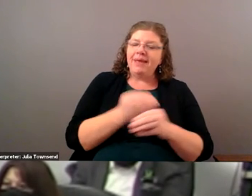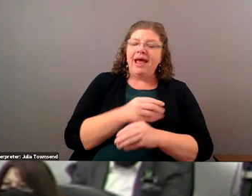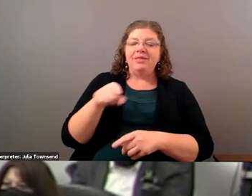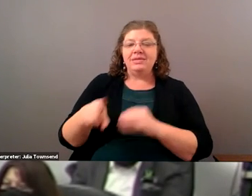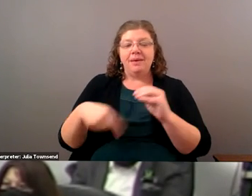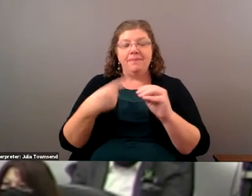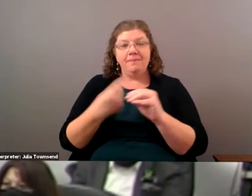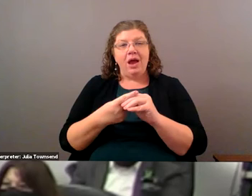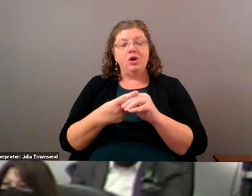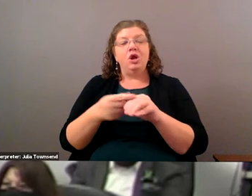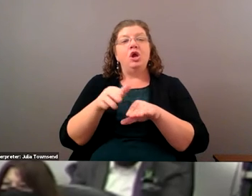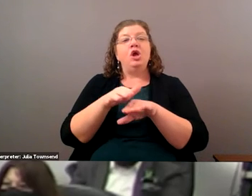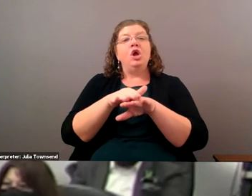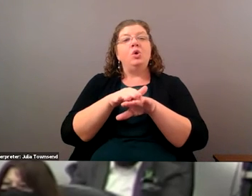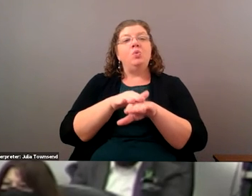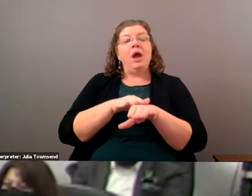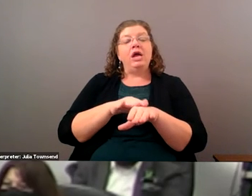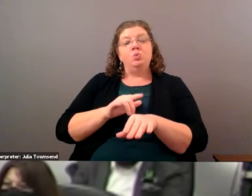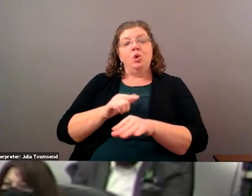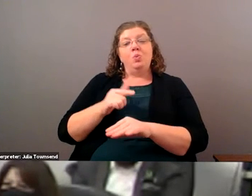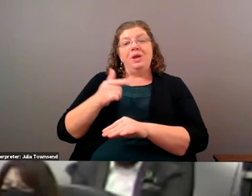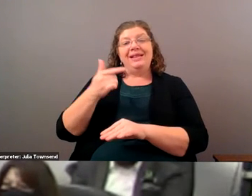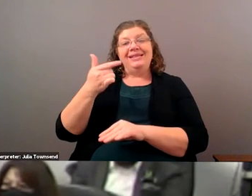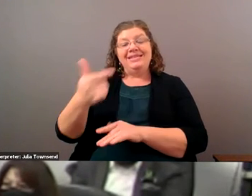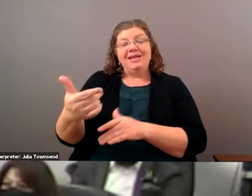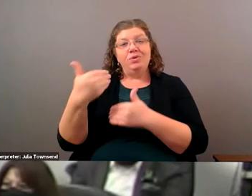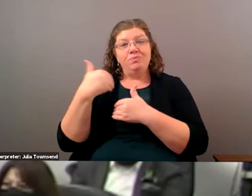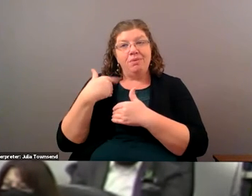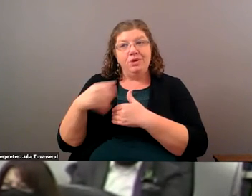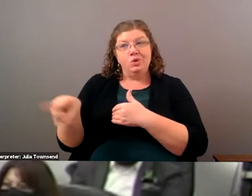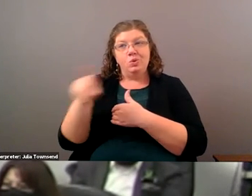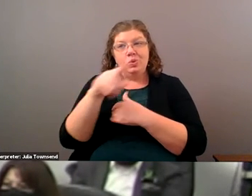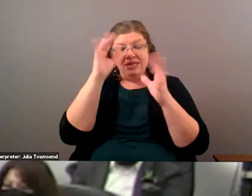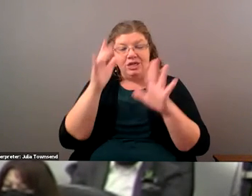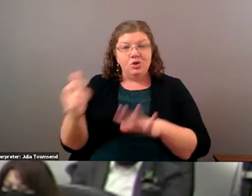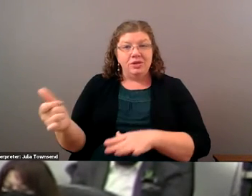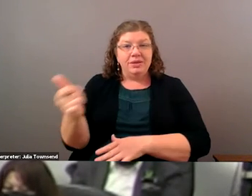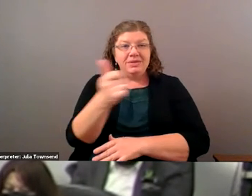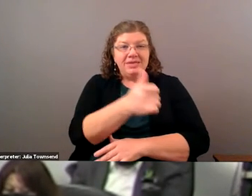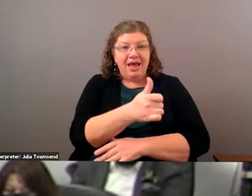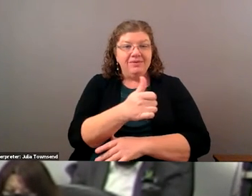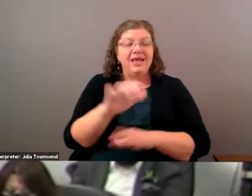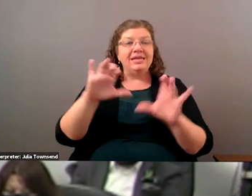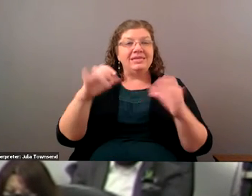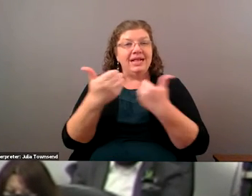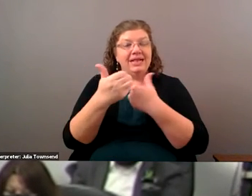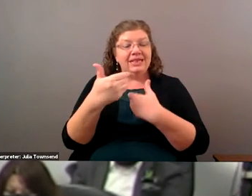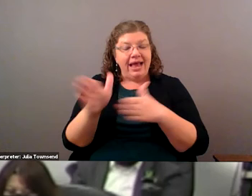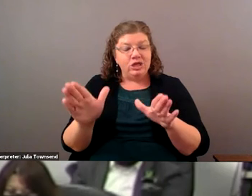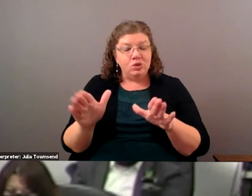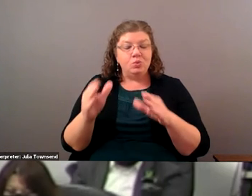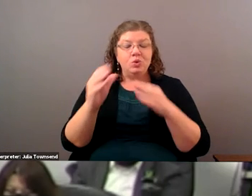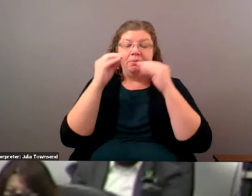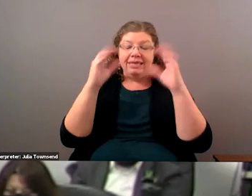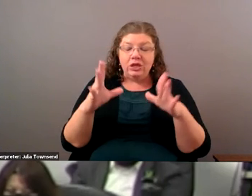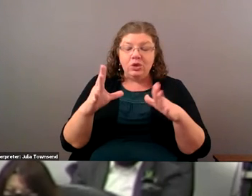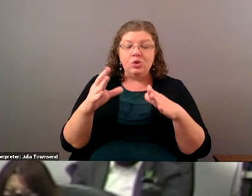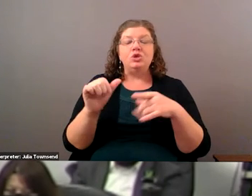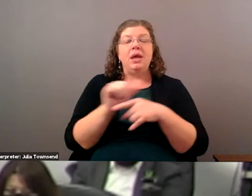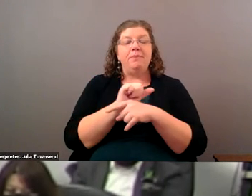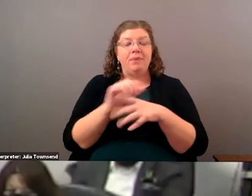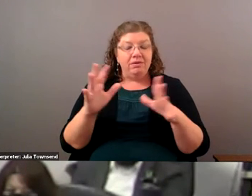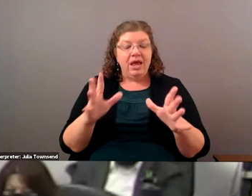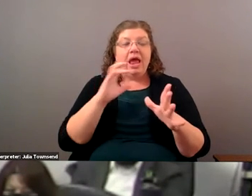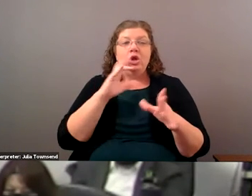una liberación gradual de responsabilidad a los maestros en sí, como los practicantes de los salones y como los líderes maestros, y usar